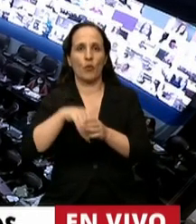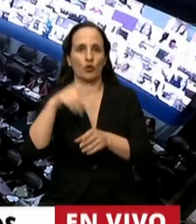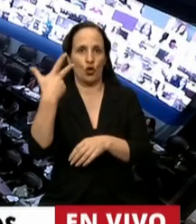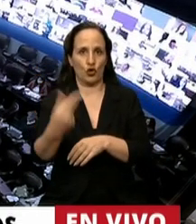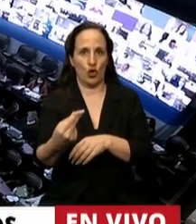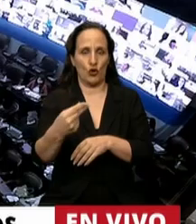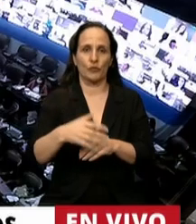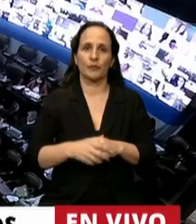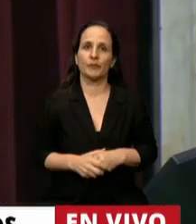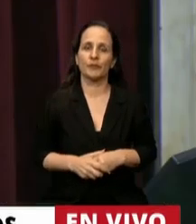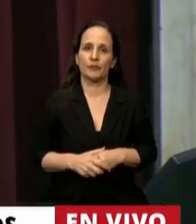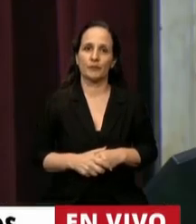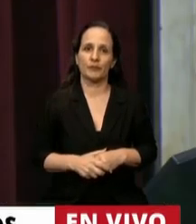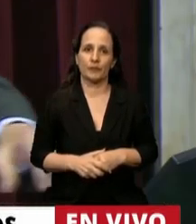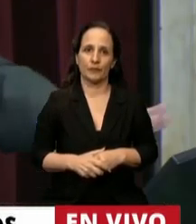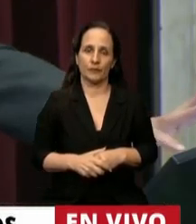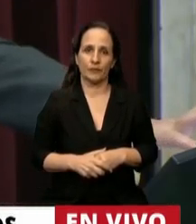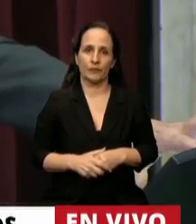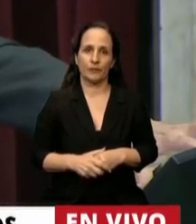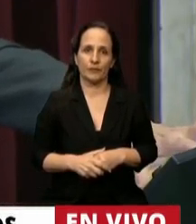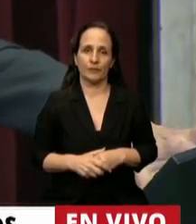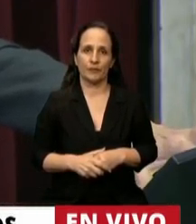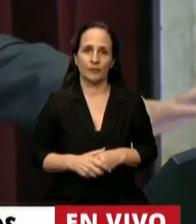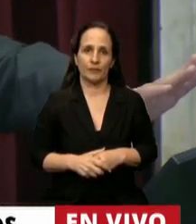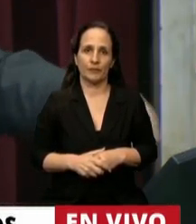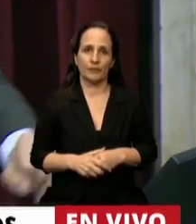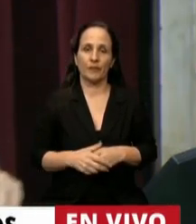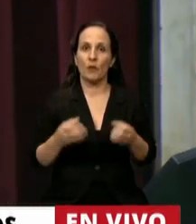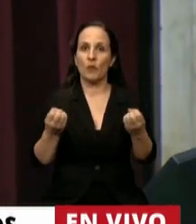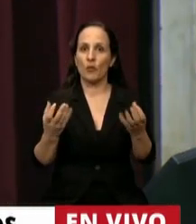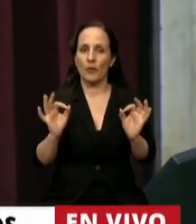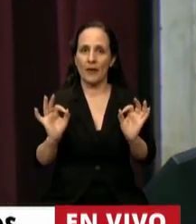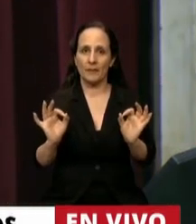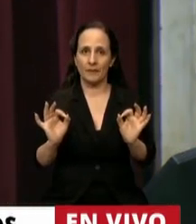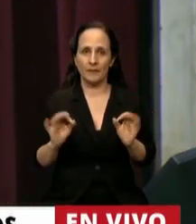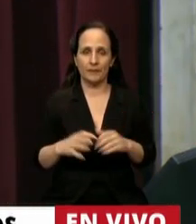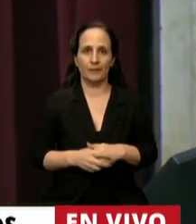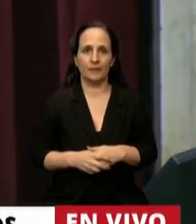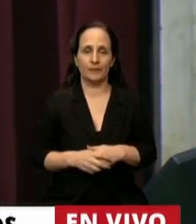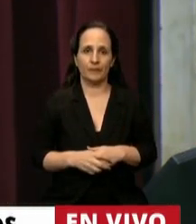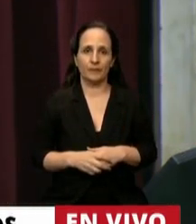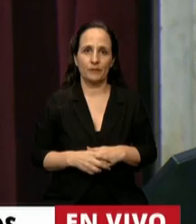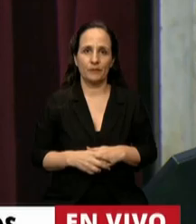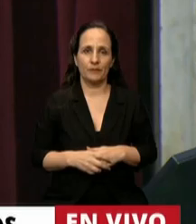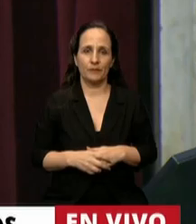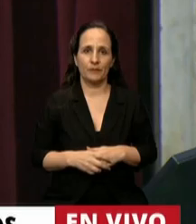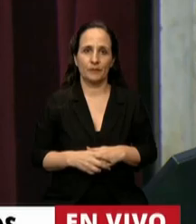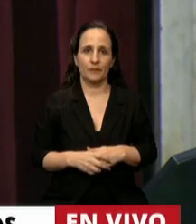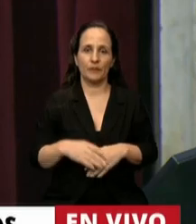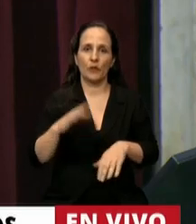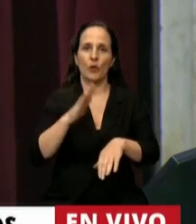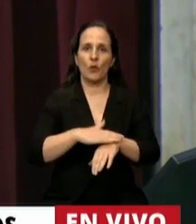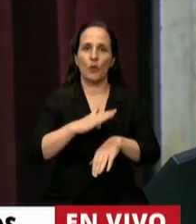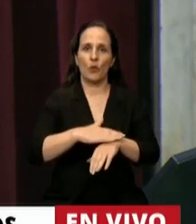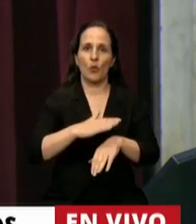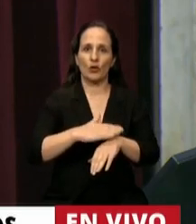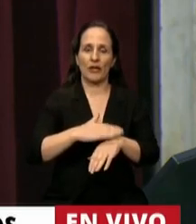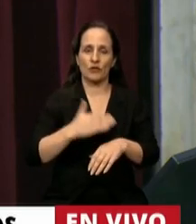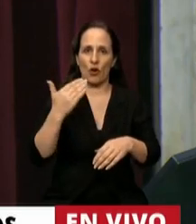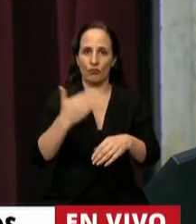Muy bien, negativo en el caso del diputado Jacobiti. Muy bien. Se cierra la votación